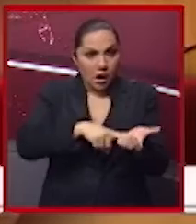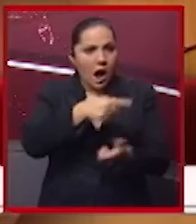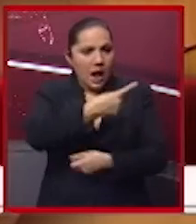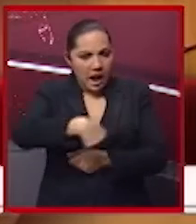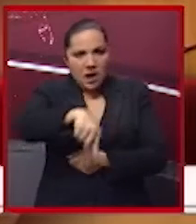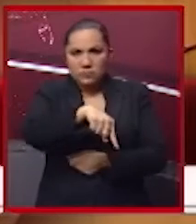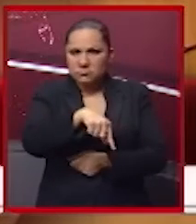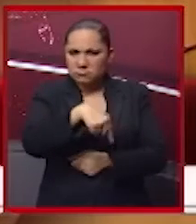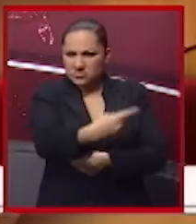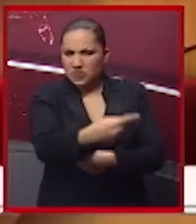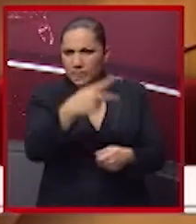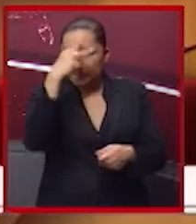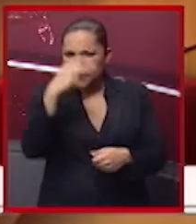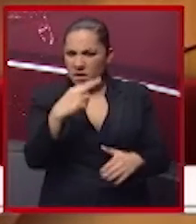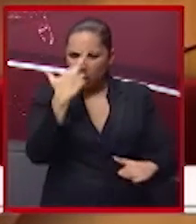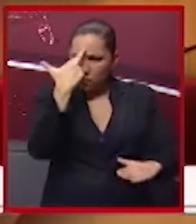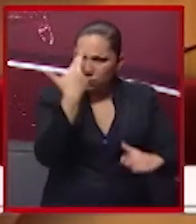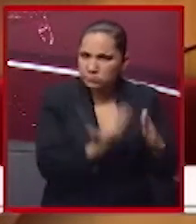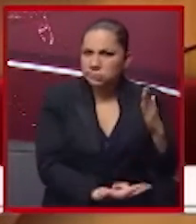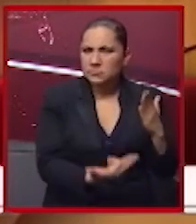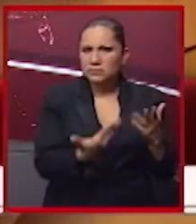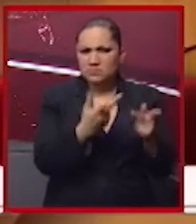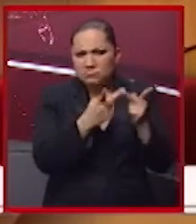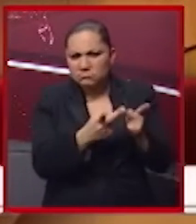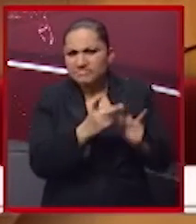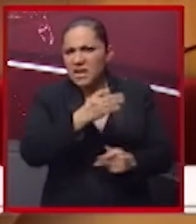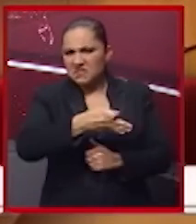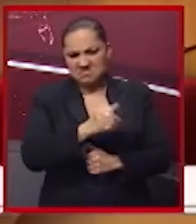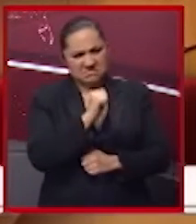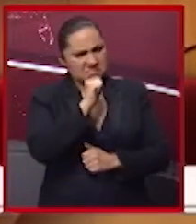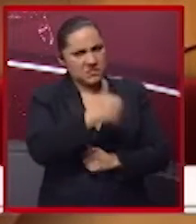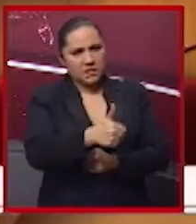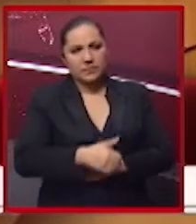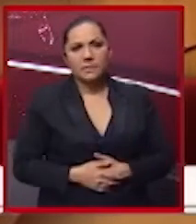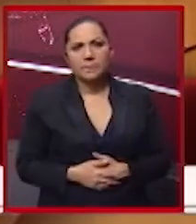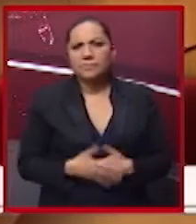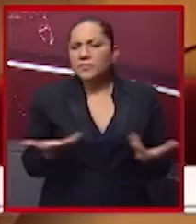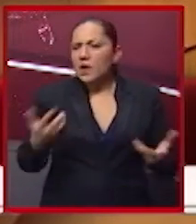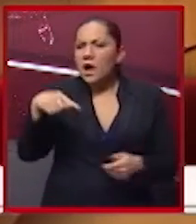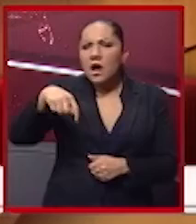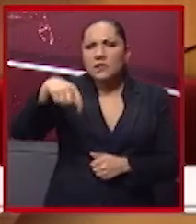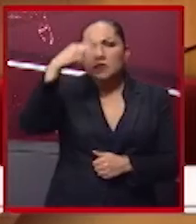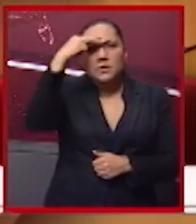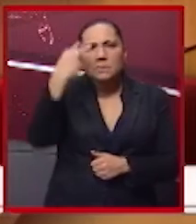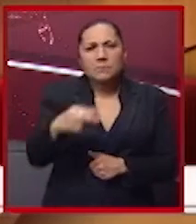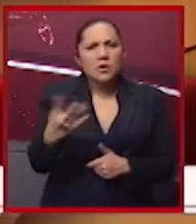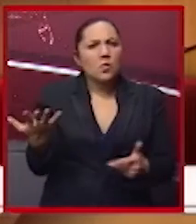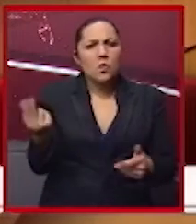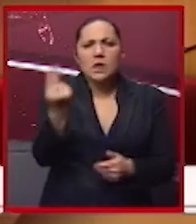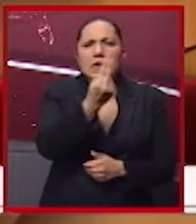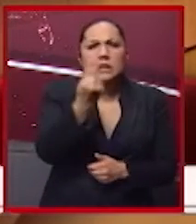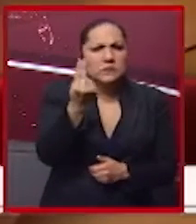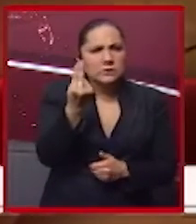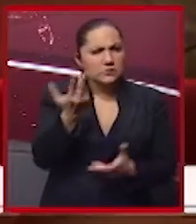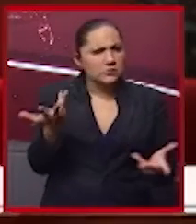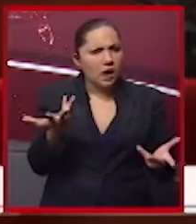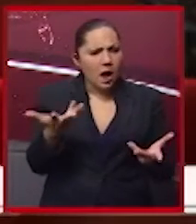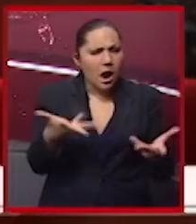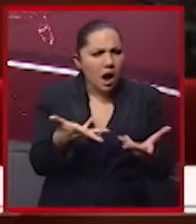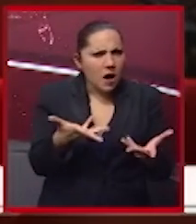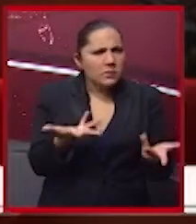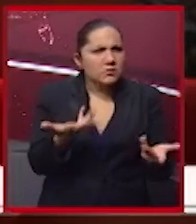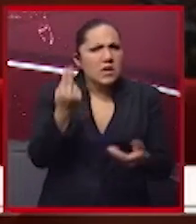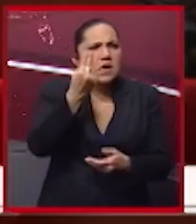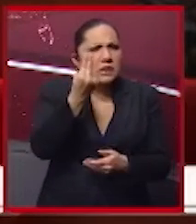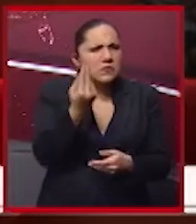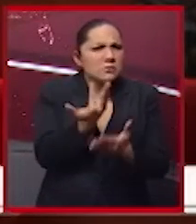¿Qué faltó, pues, para que la política migratoria mexicana se pusiera a la altura de las demandas de la comunidad migrante?